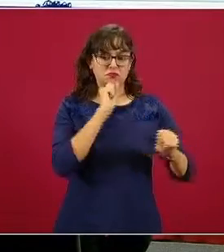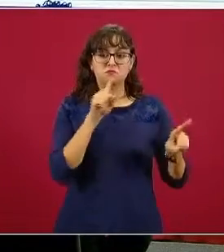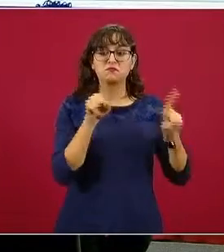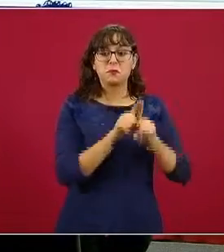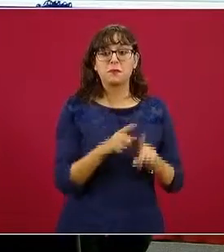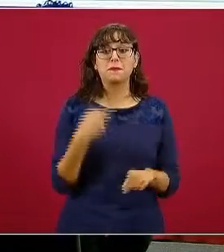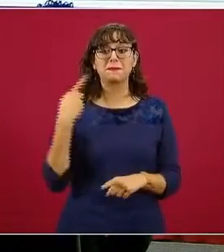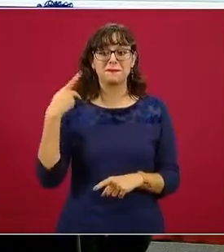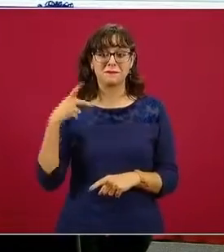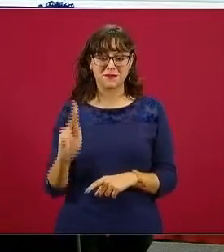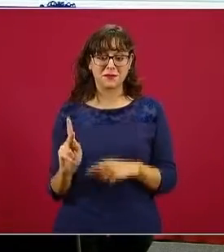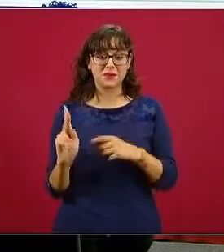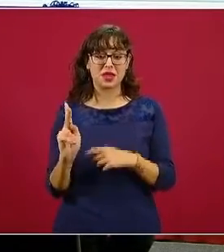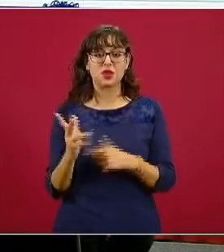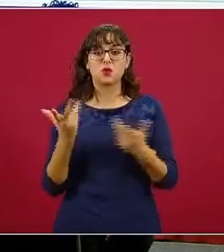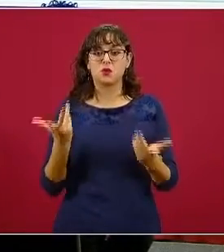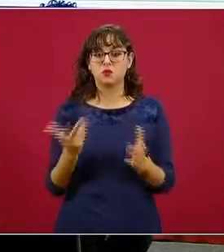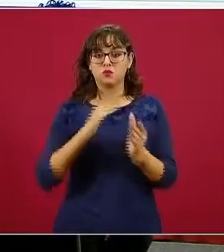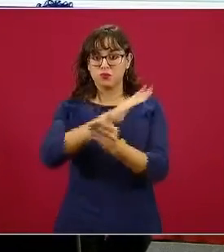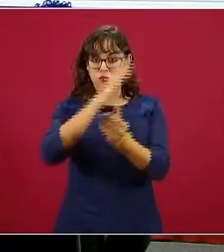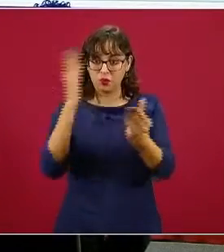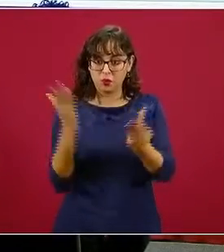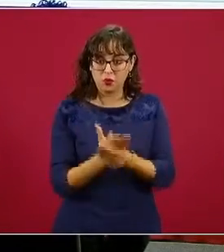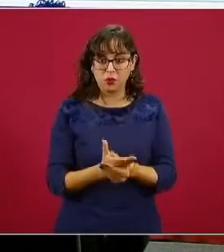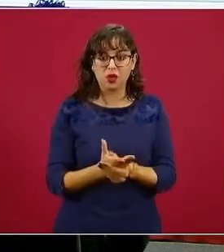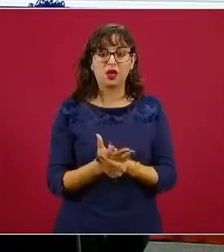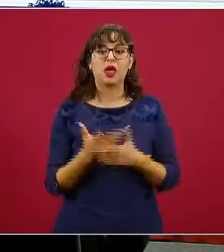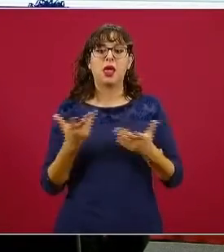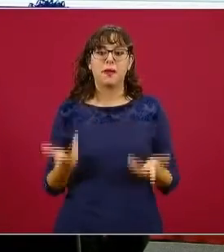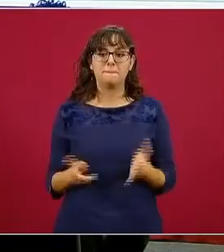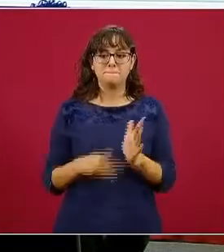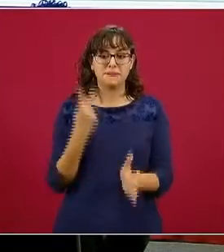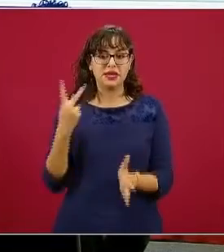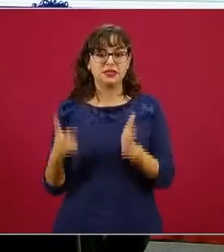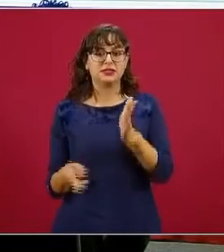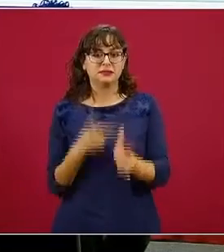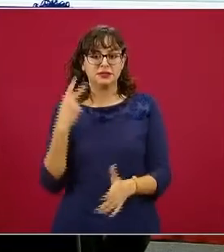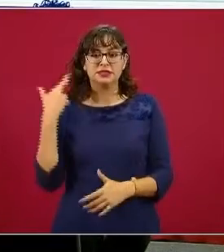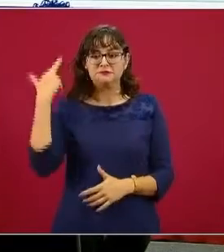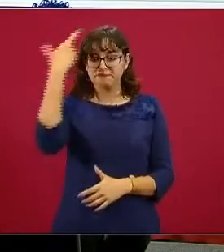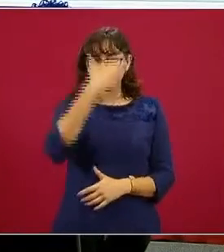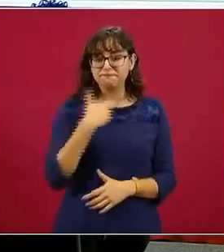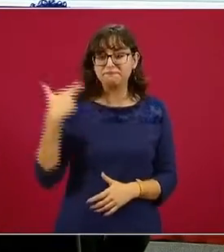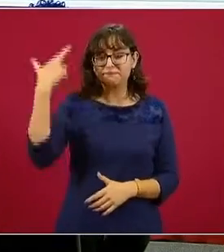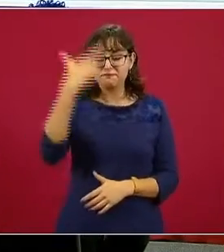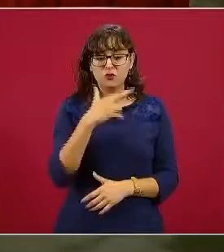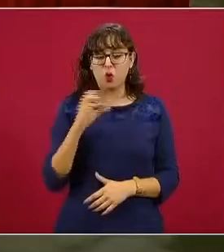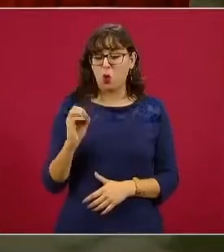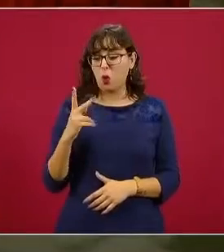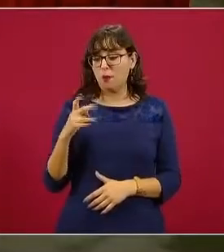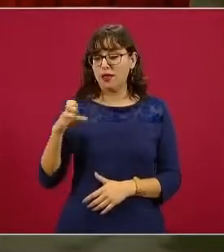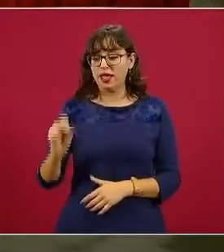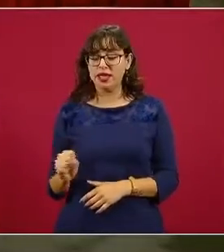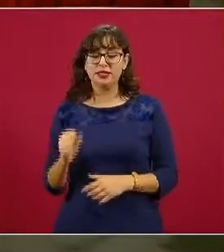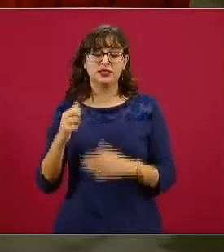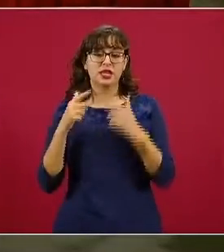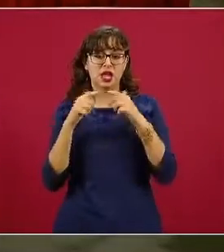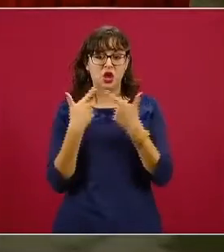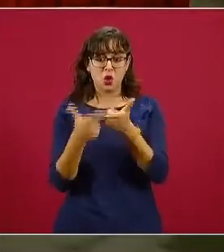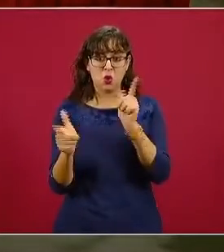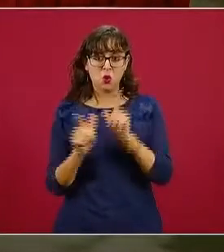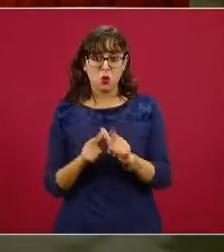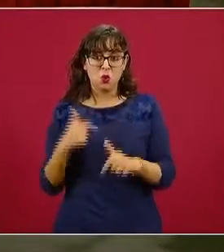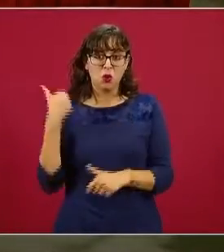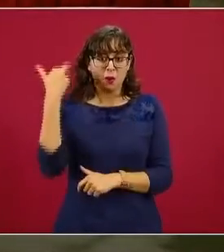Pero el completar un expediente, hubo varias evaluaciones, visitas por parte de OPS, de grupos de expertos en que